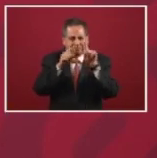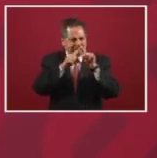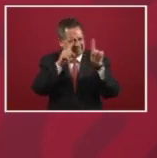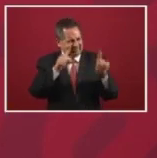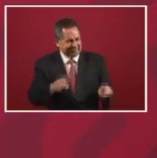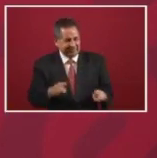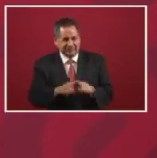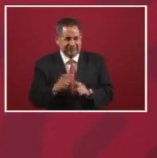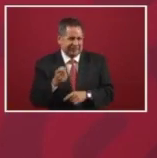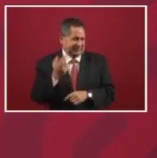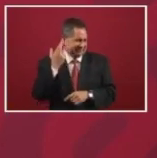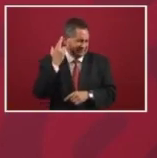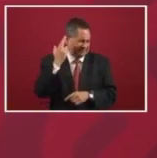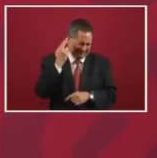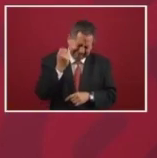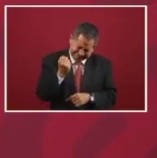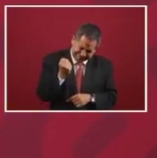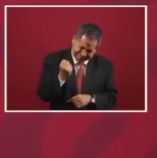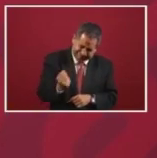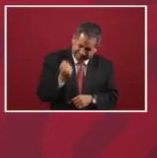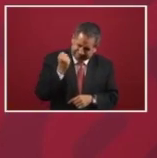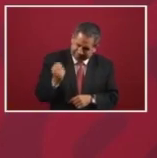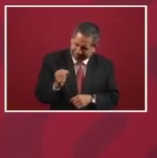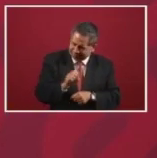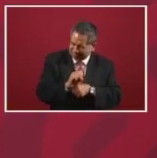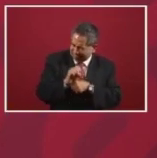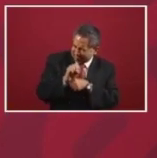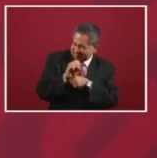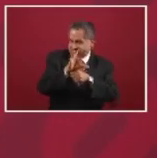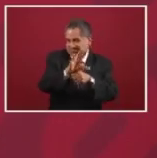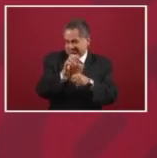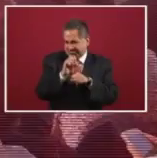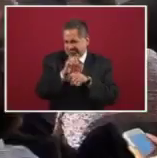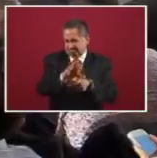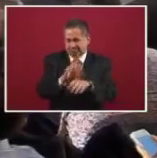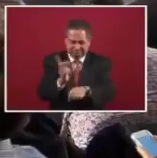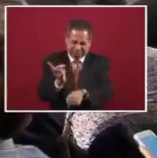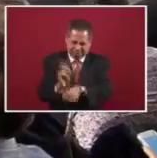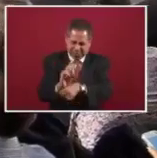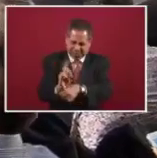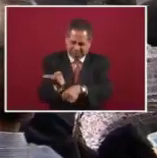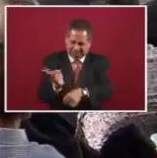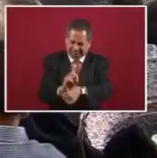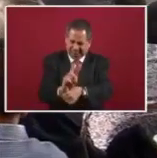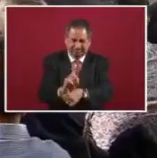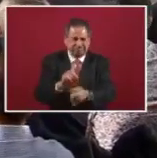pero fuerte, lo que se dice fuerte, día y noche.